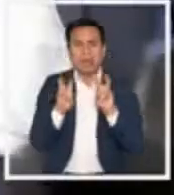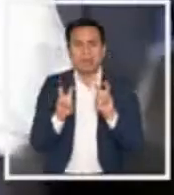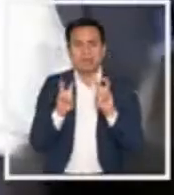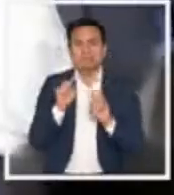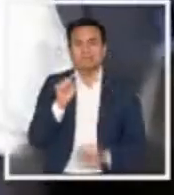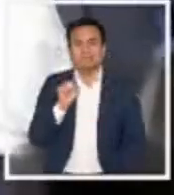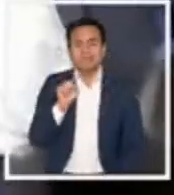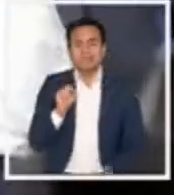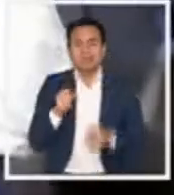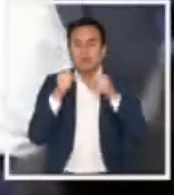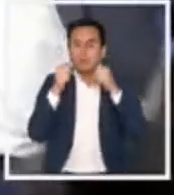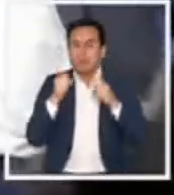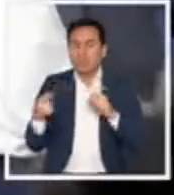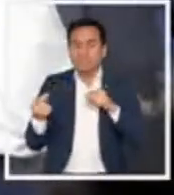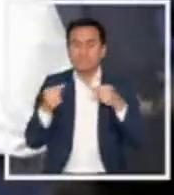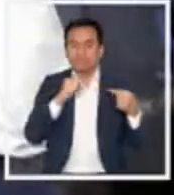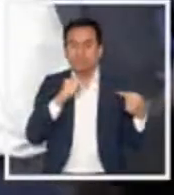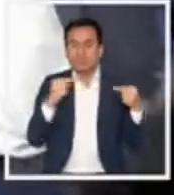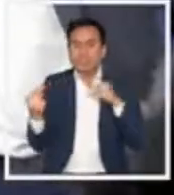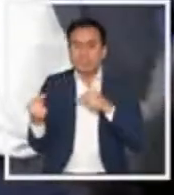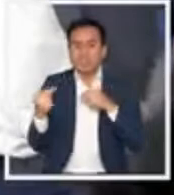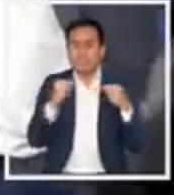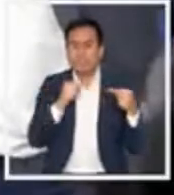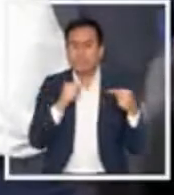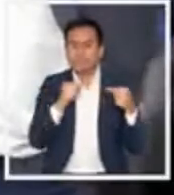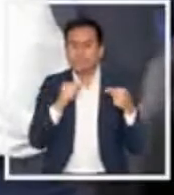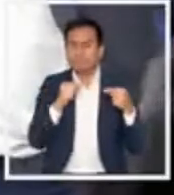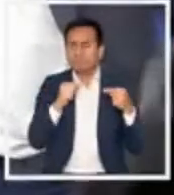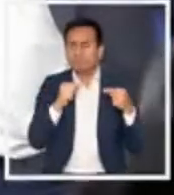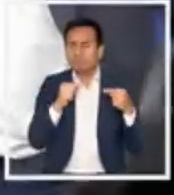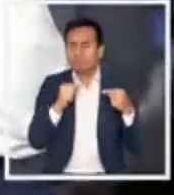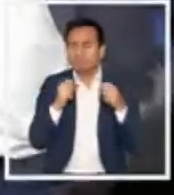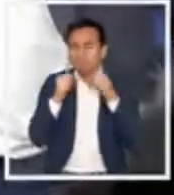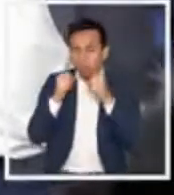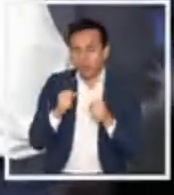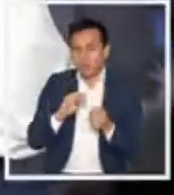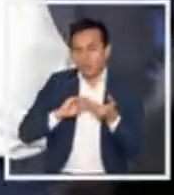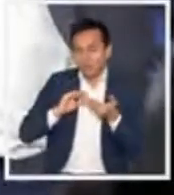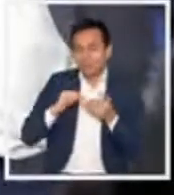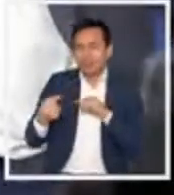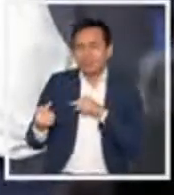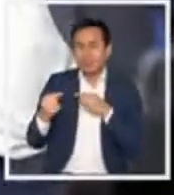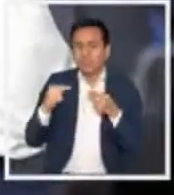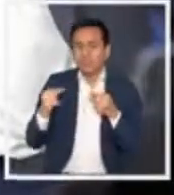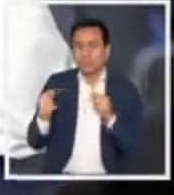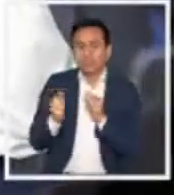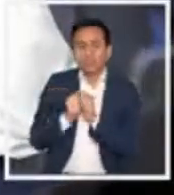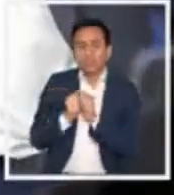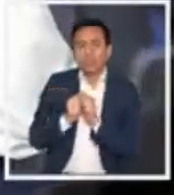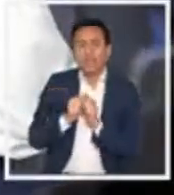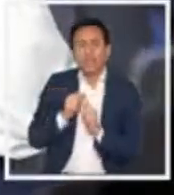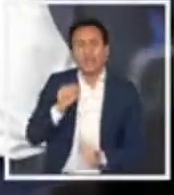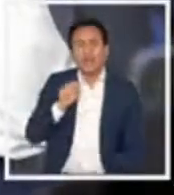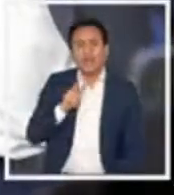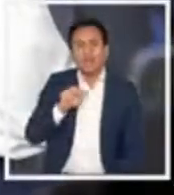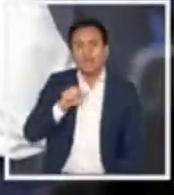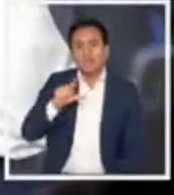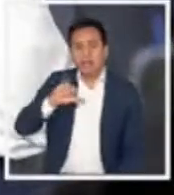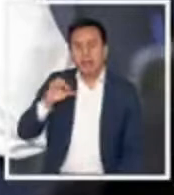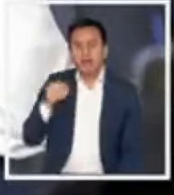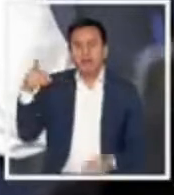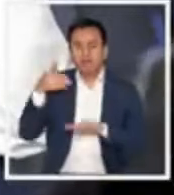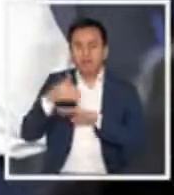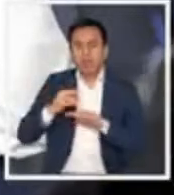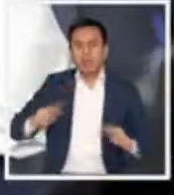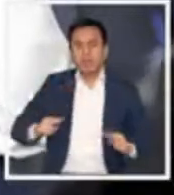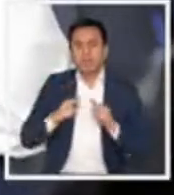son que pueden discutir con, los pude discutir, perdona, con Camila Vallejo cuando visitó París